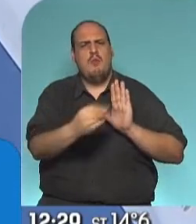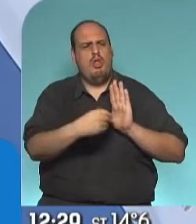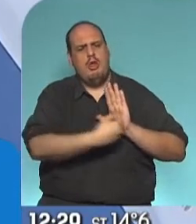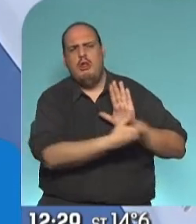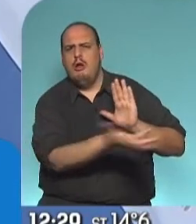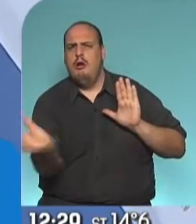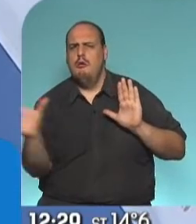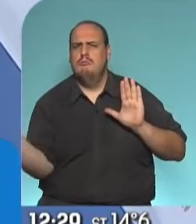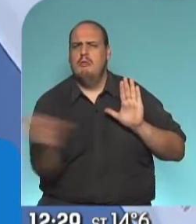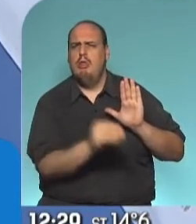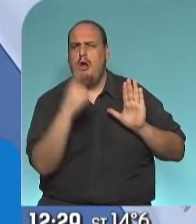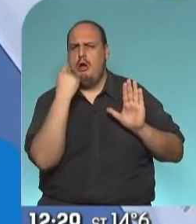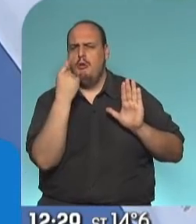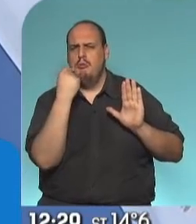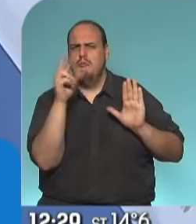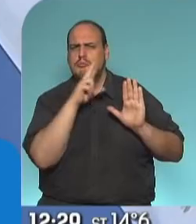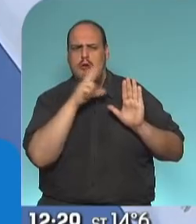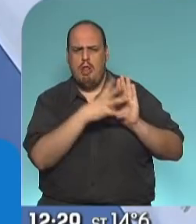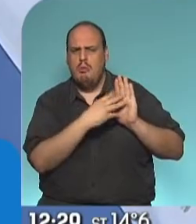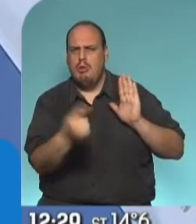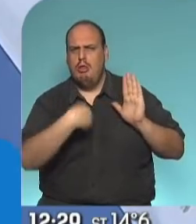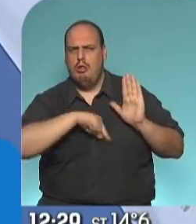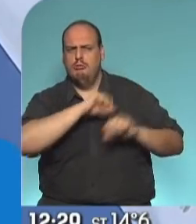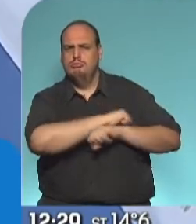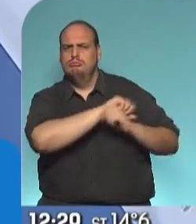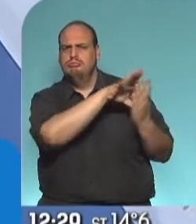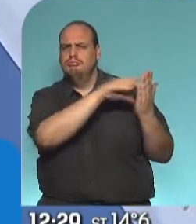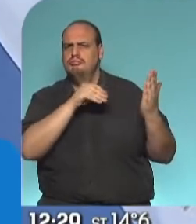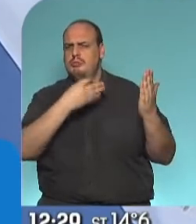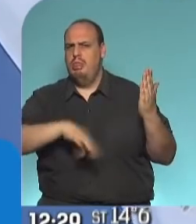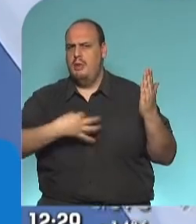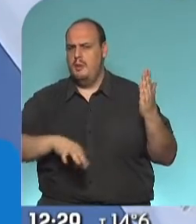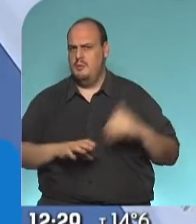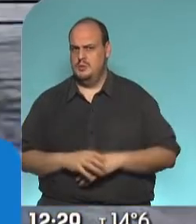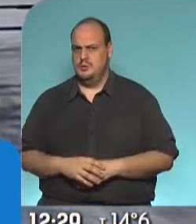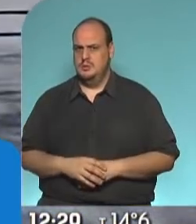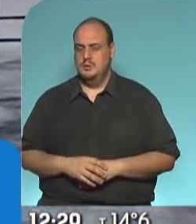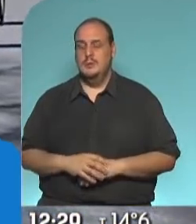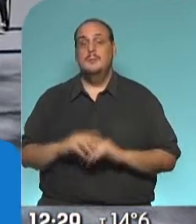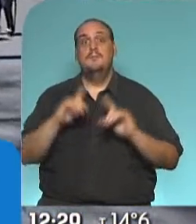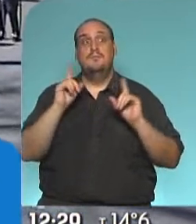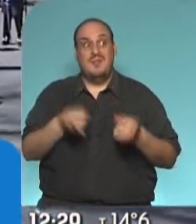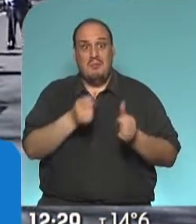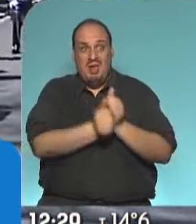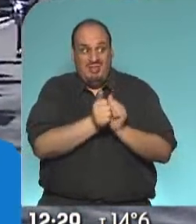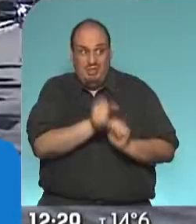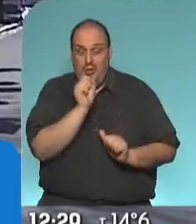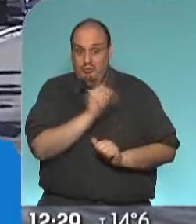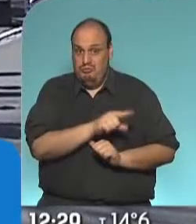y nosotras, un modelo de conducta a seguir. Y también su historia